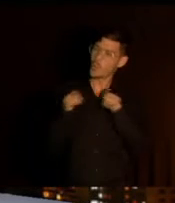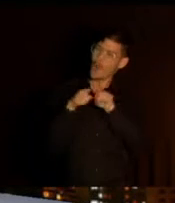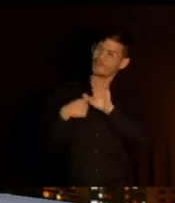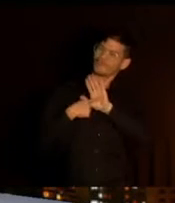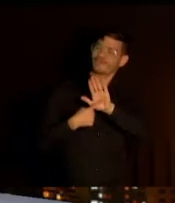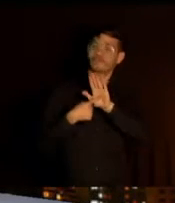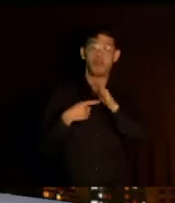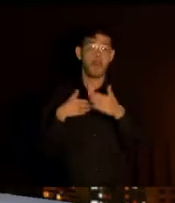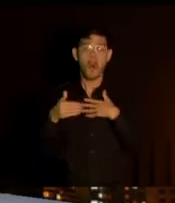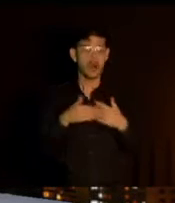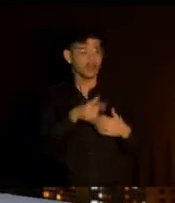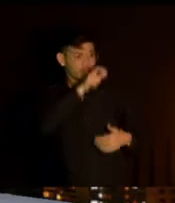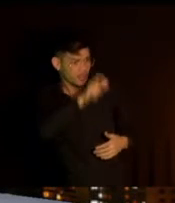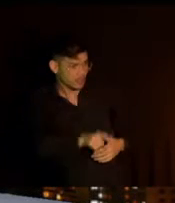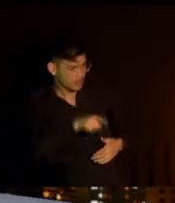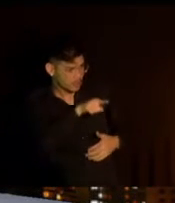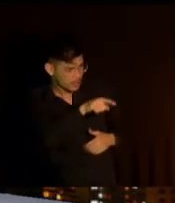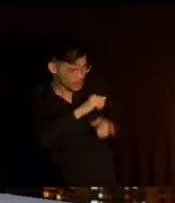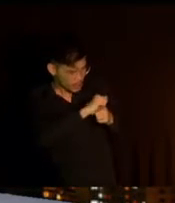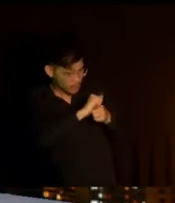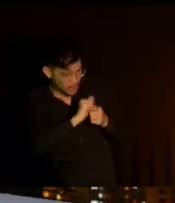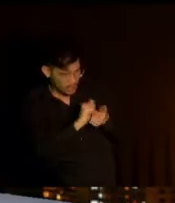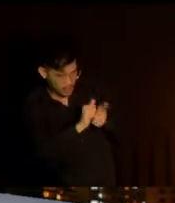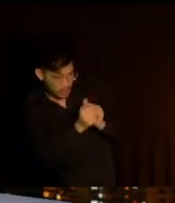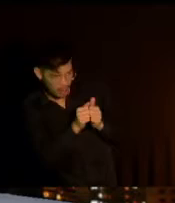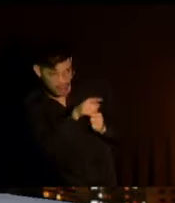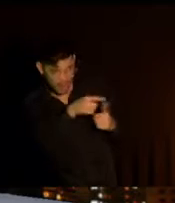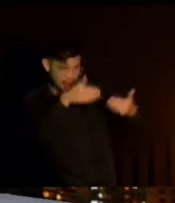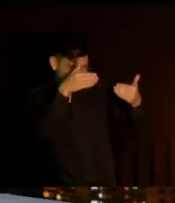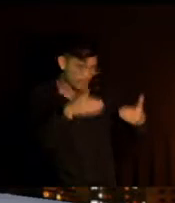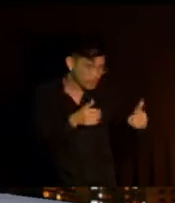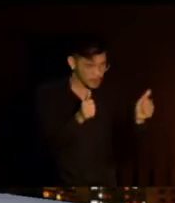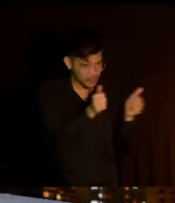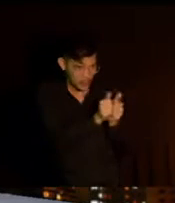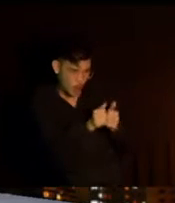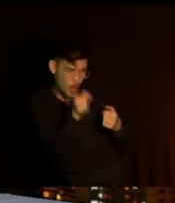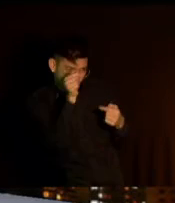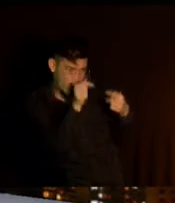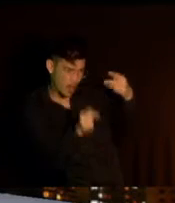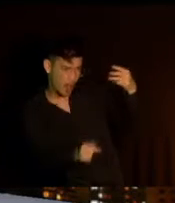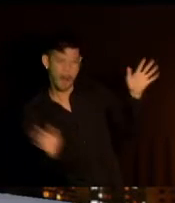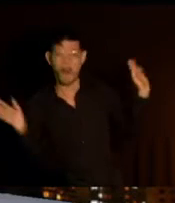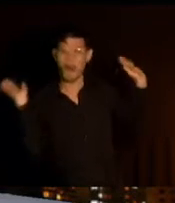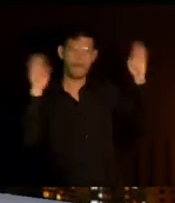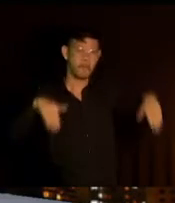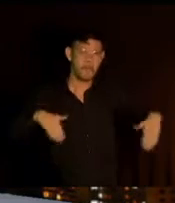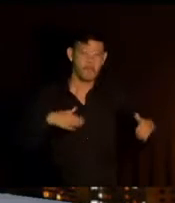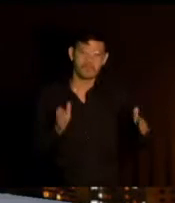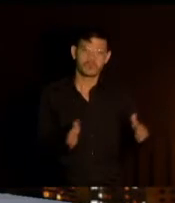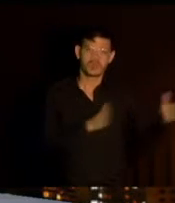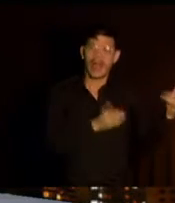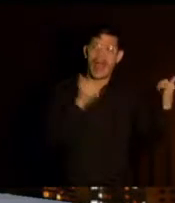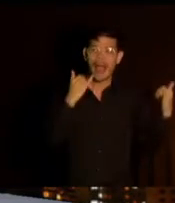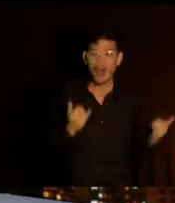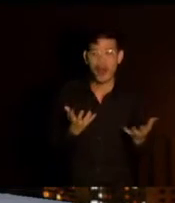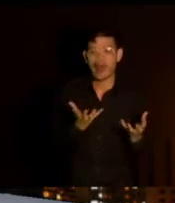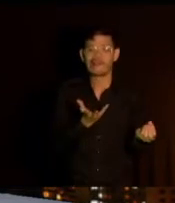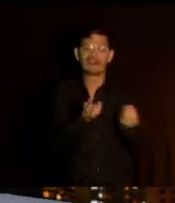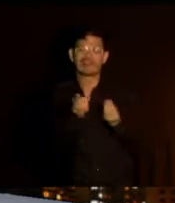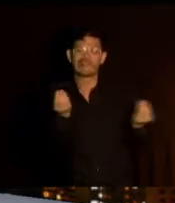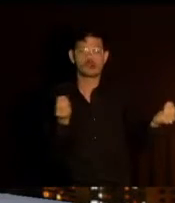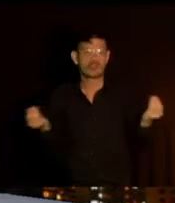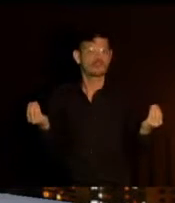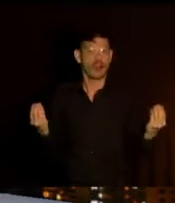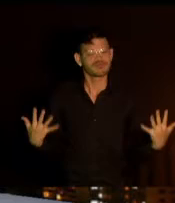una discapacidad u otra. Entonces, vamos a dejar de estar segregados y vamos a empezar a unificarnos